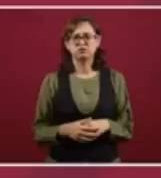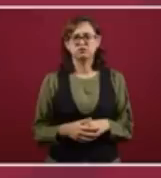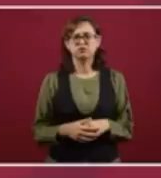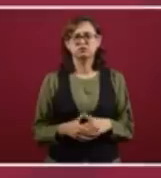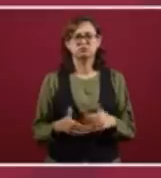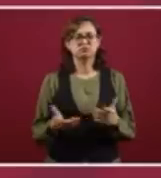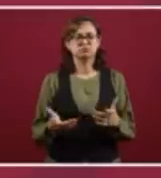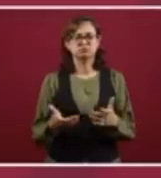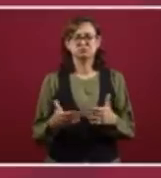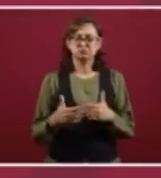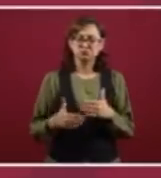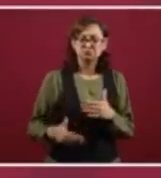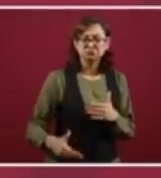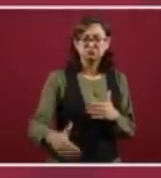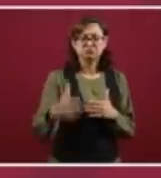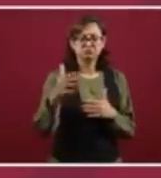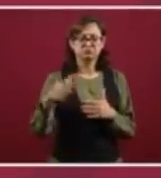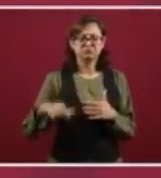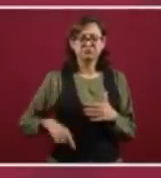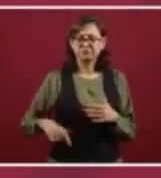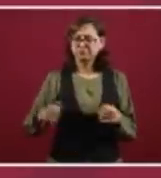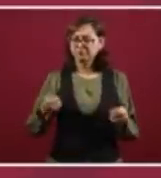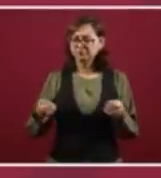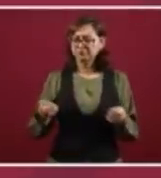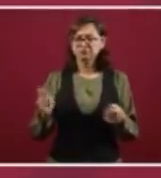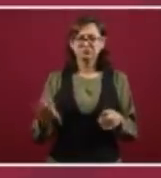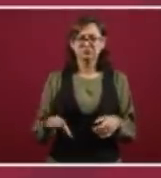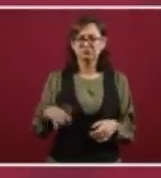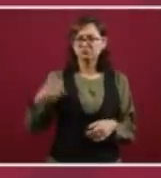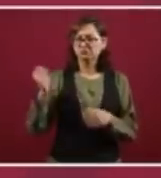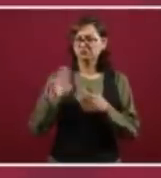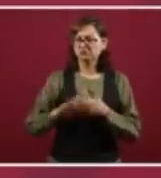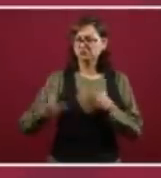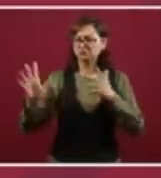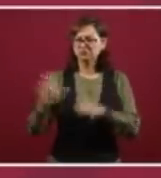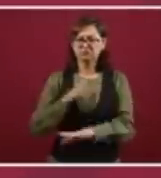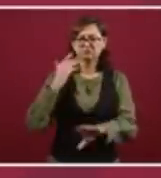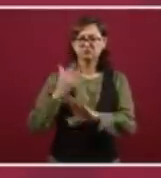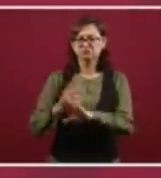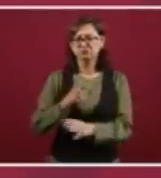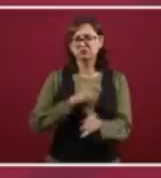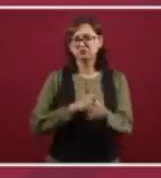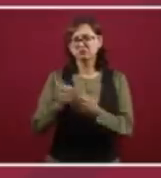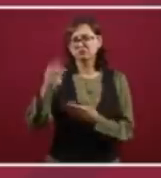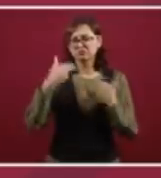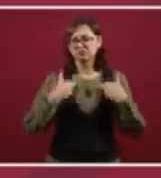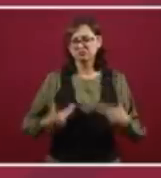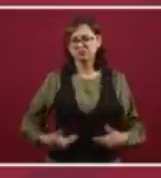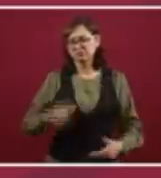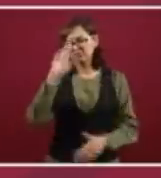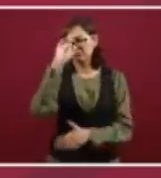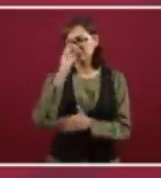gobernando sin violencia, sin violar derechos humanos,